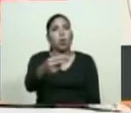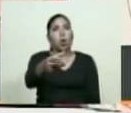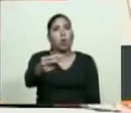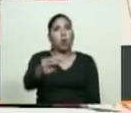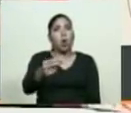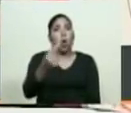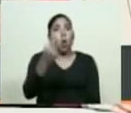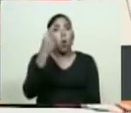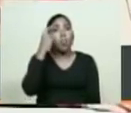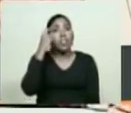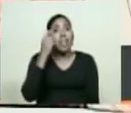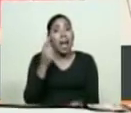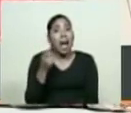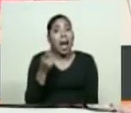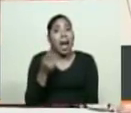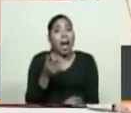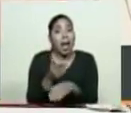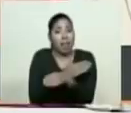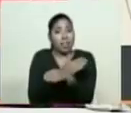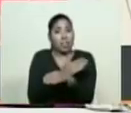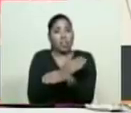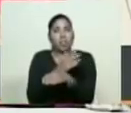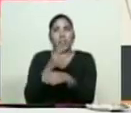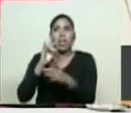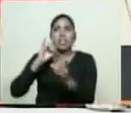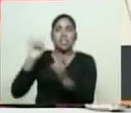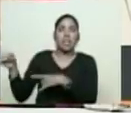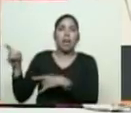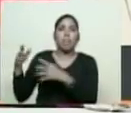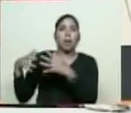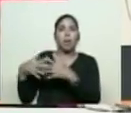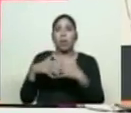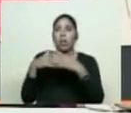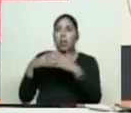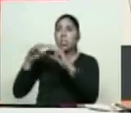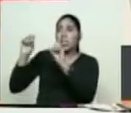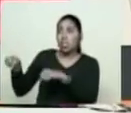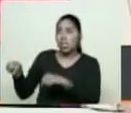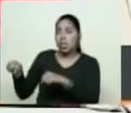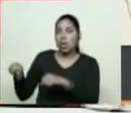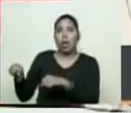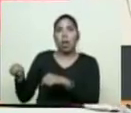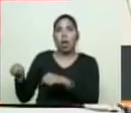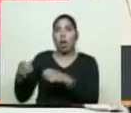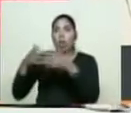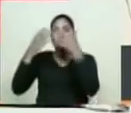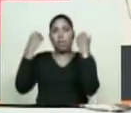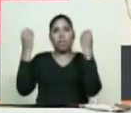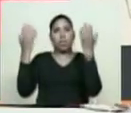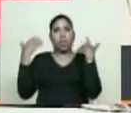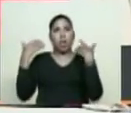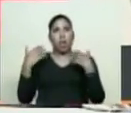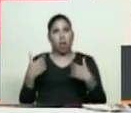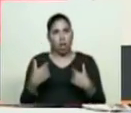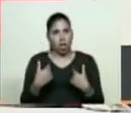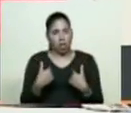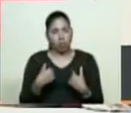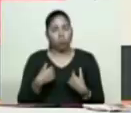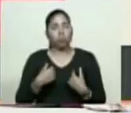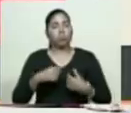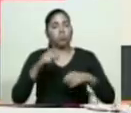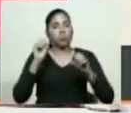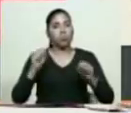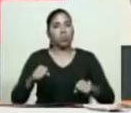día antes los llama el imperialismo y les dice sí, y se les olvida lo que dijeron, y después dicen, jamás yo he dicho que no voy a